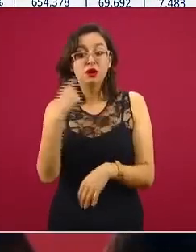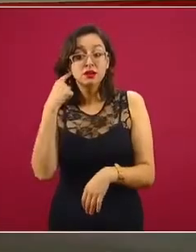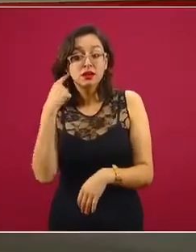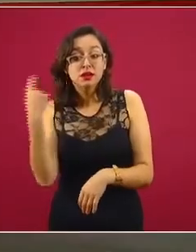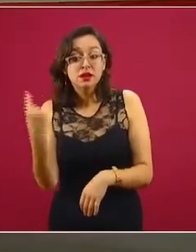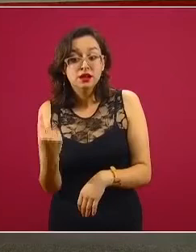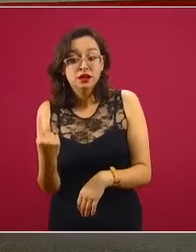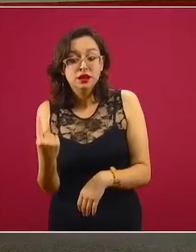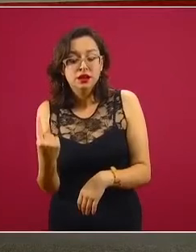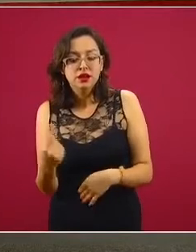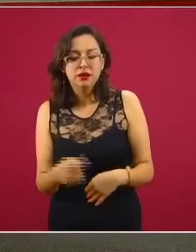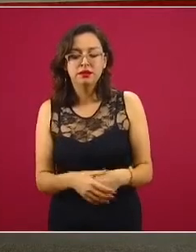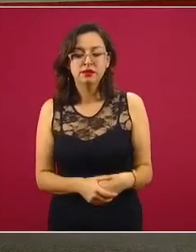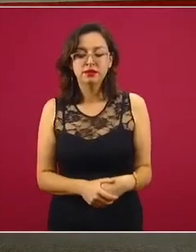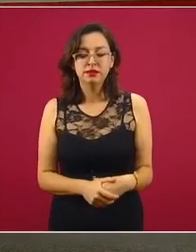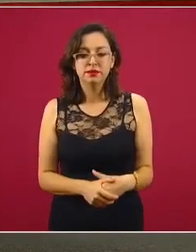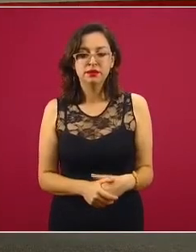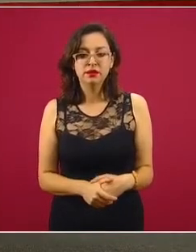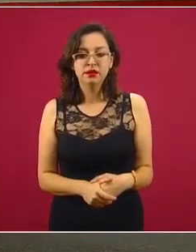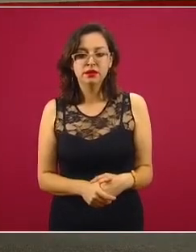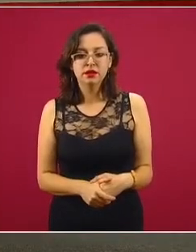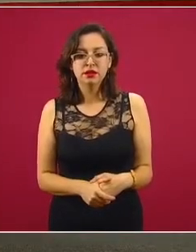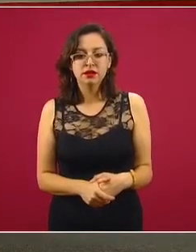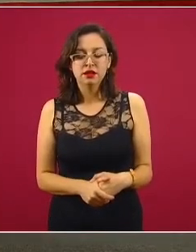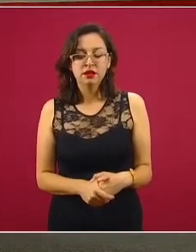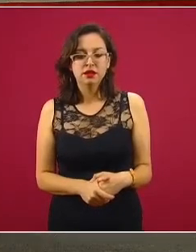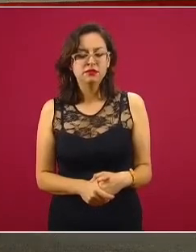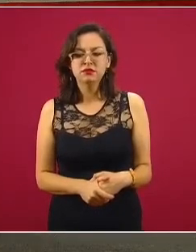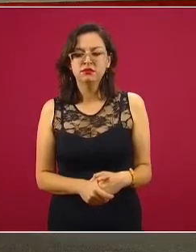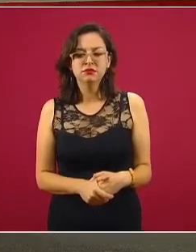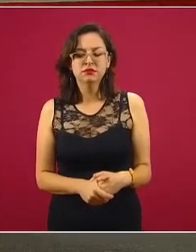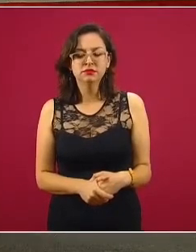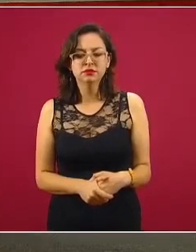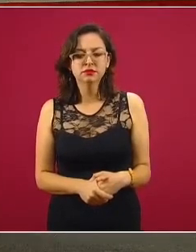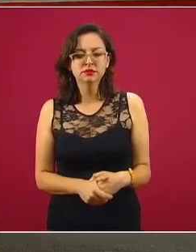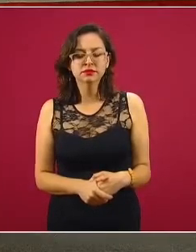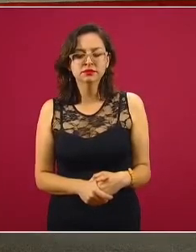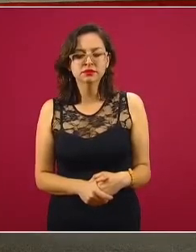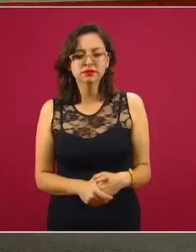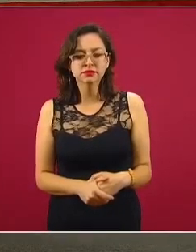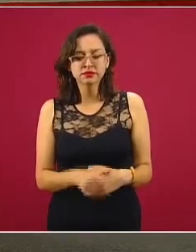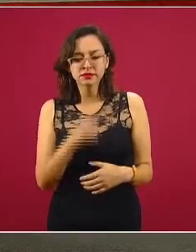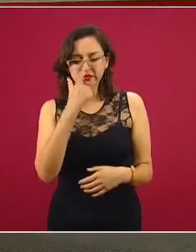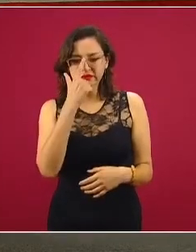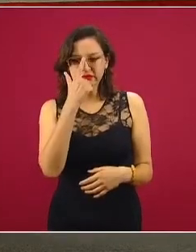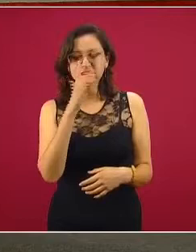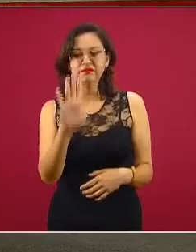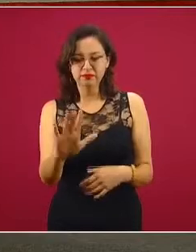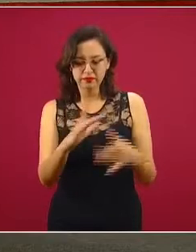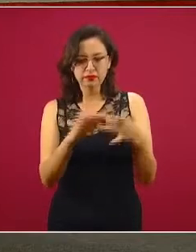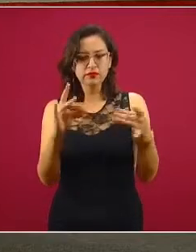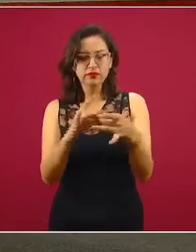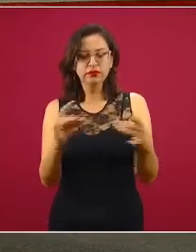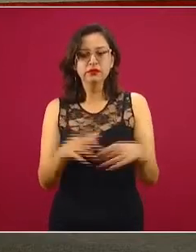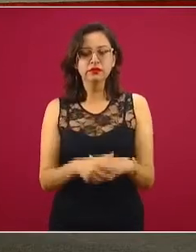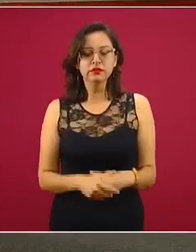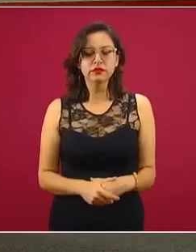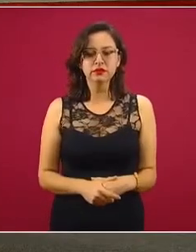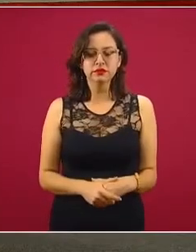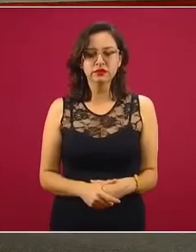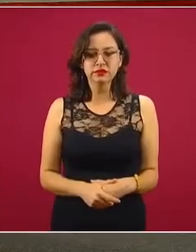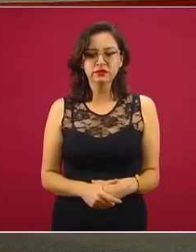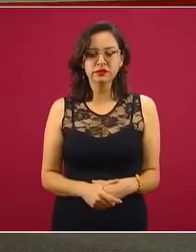Que es de hace 2 semanas esa cifra. No. La semana epidemiológica 12. Ahorita le explico.